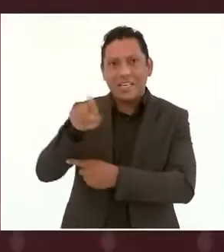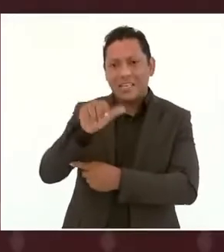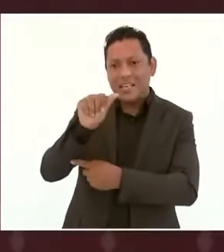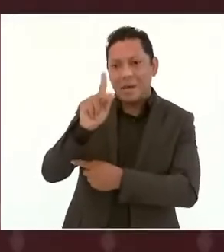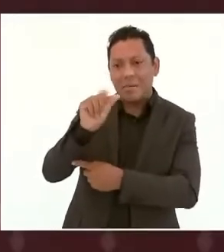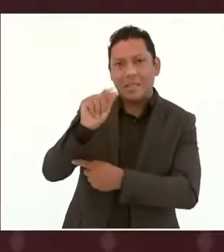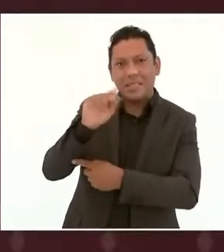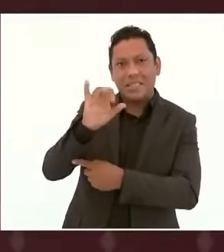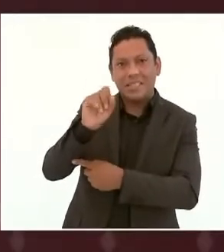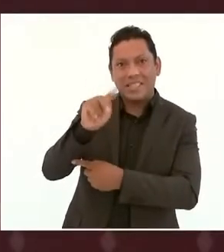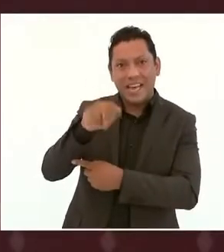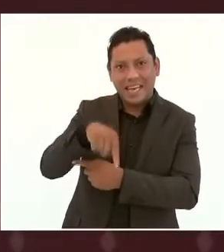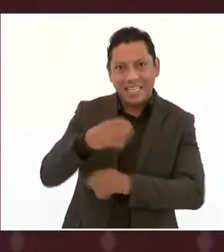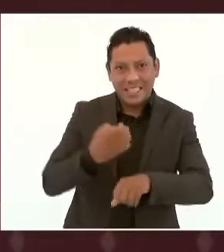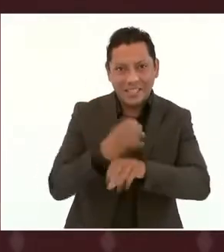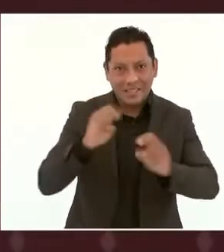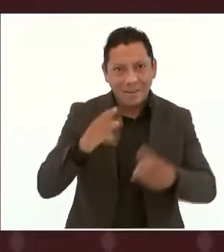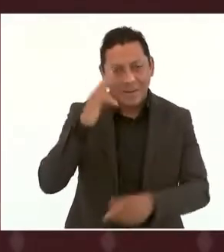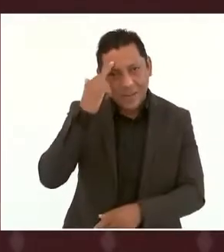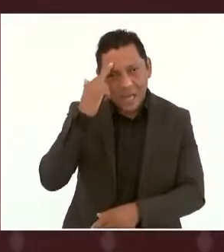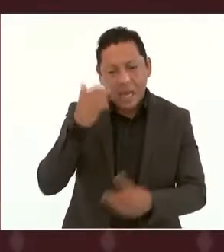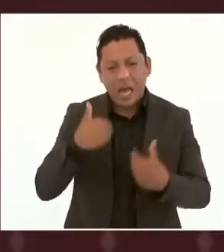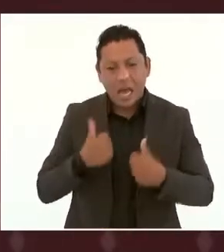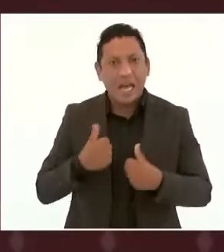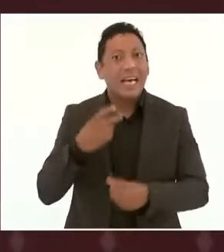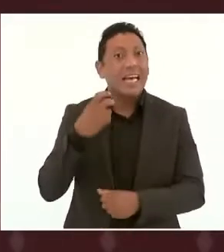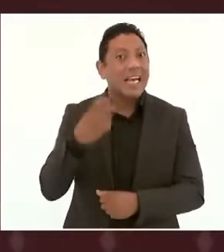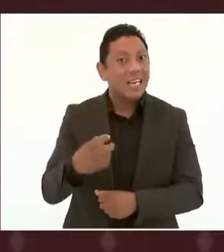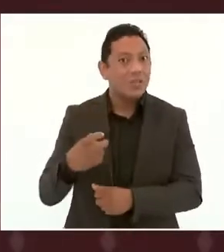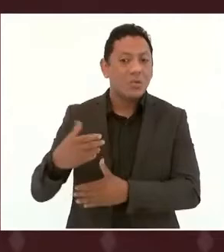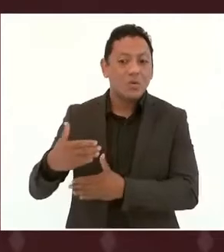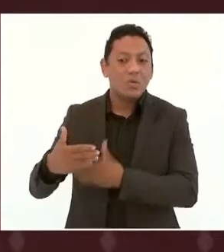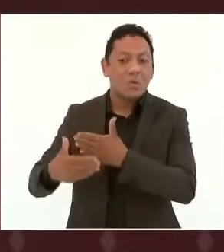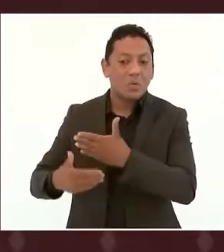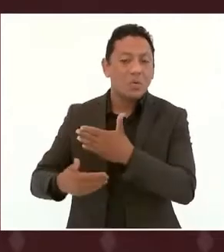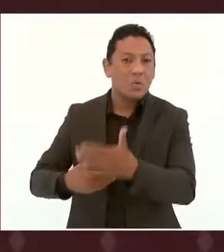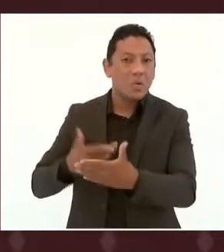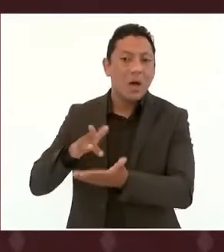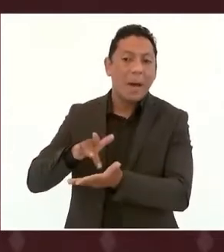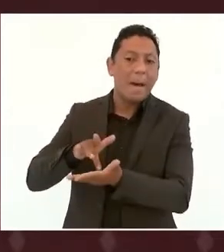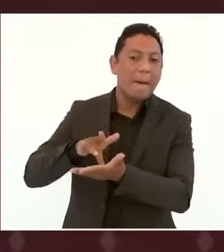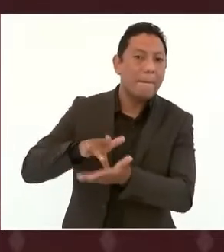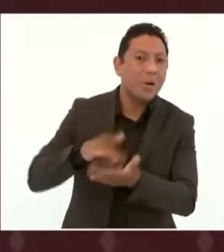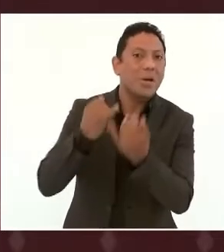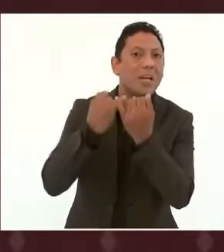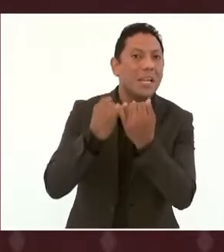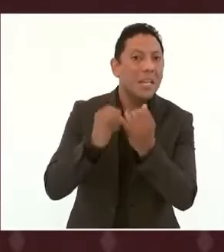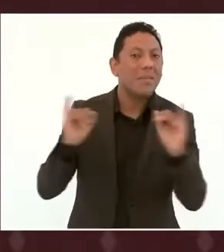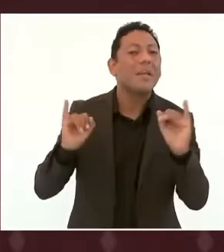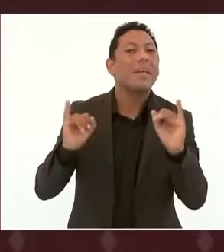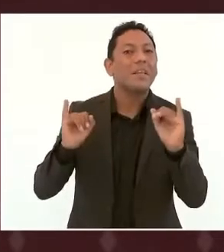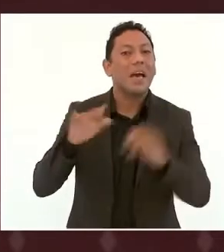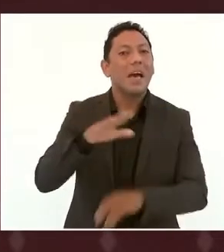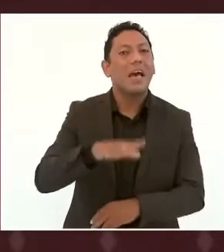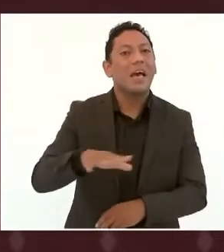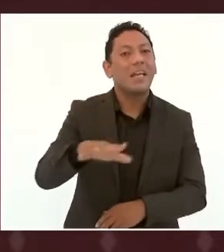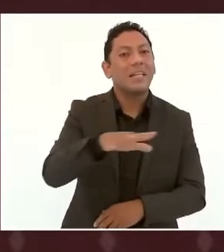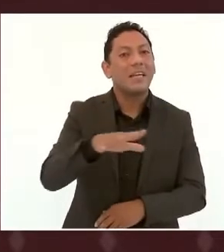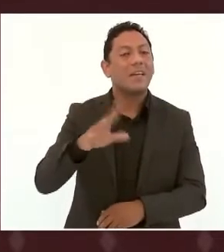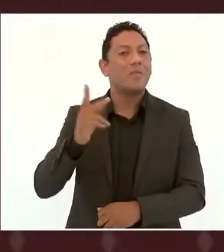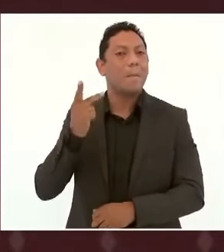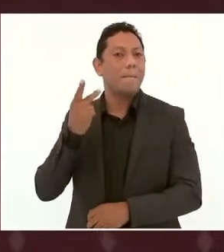Podemos decir, se avanzó con la independencia en el terreno político.